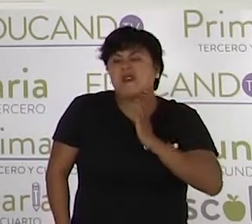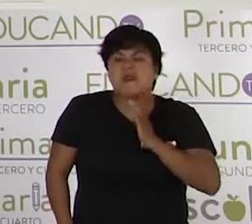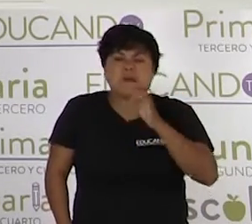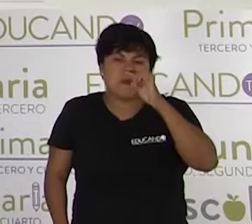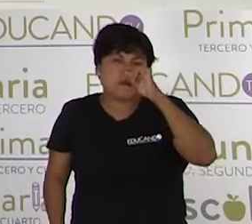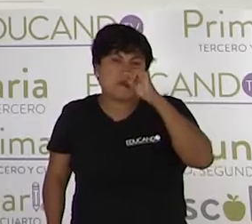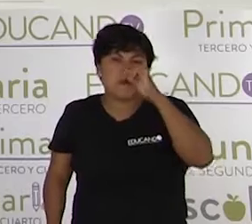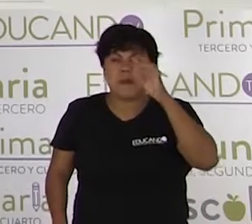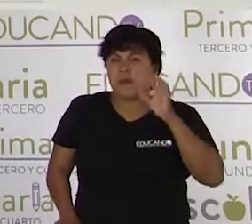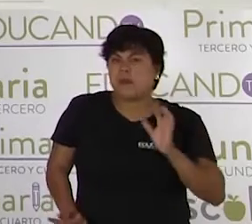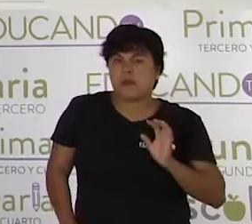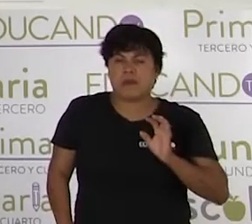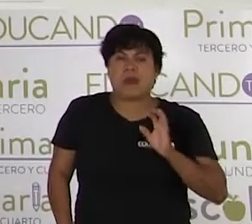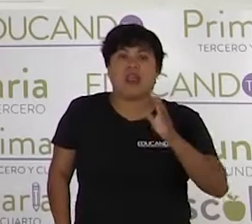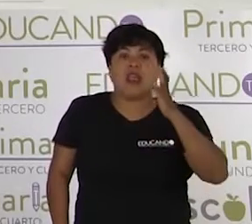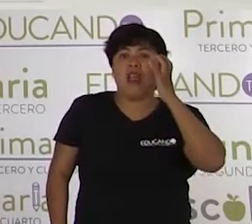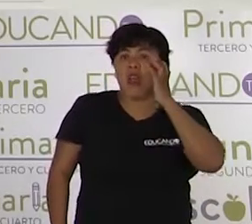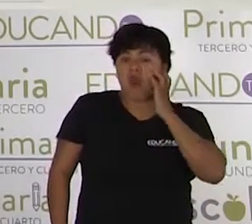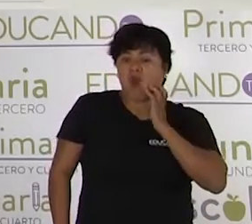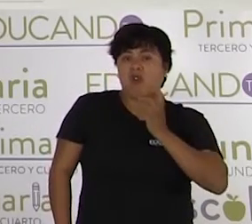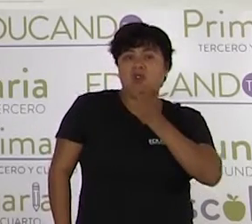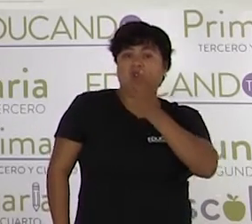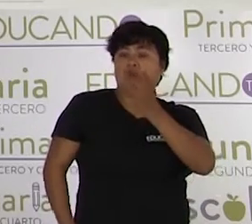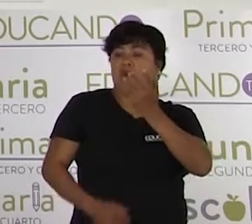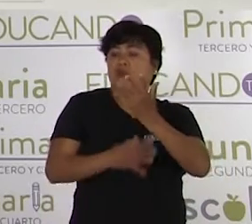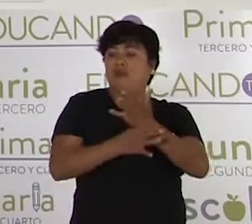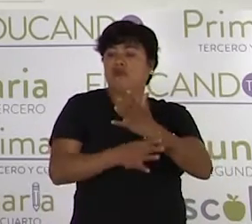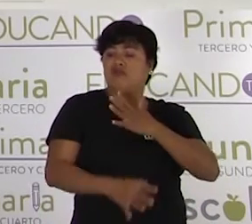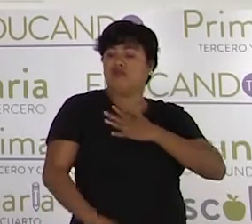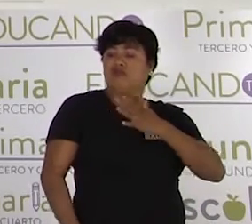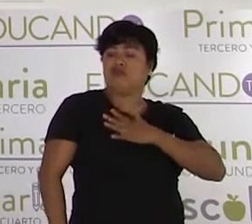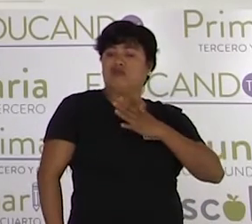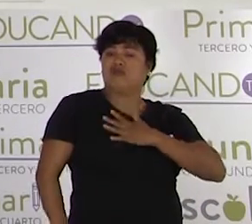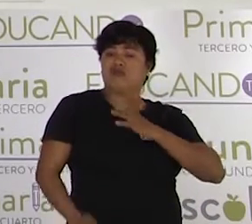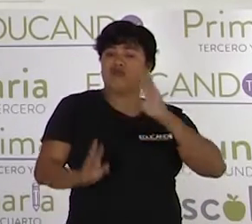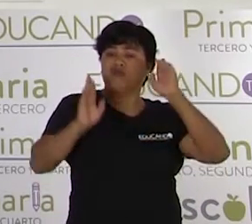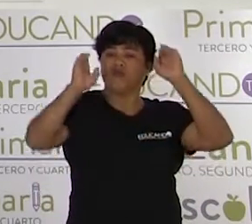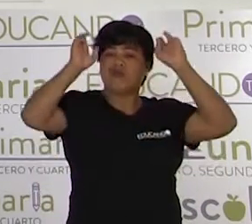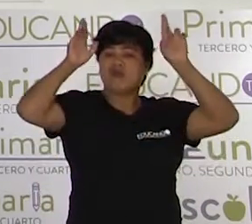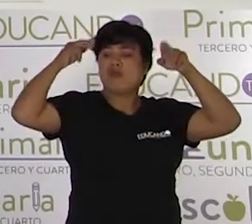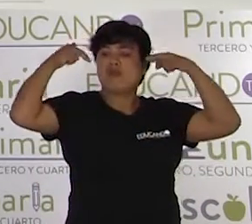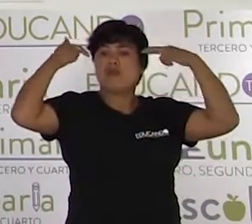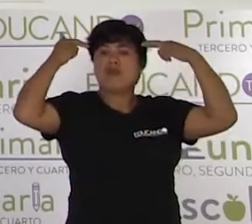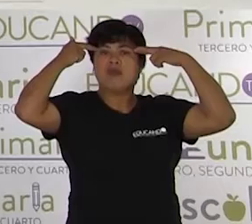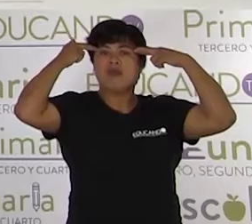El león dijo, yo soy el de la selva.